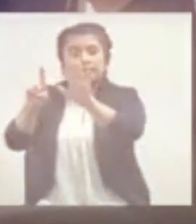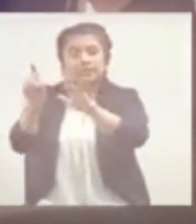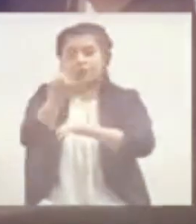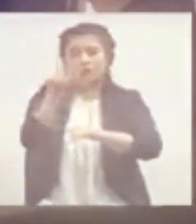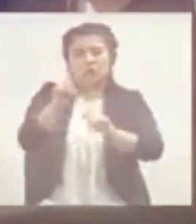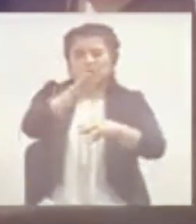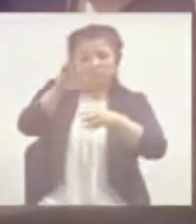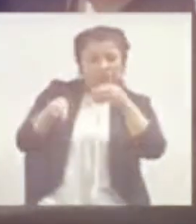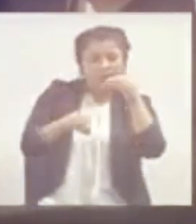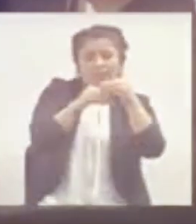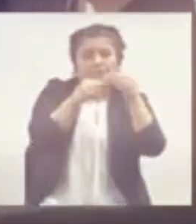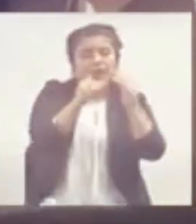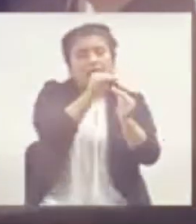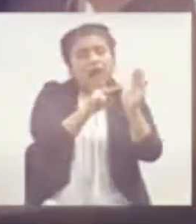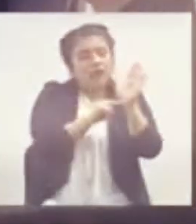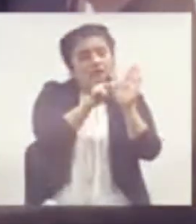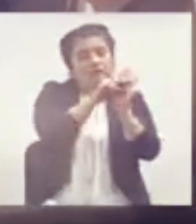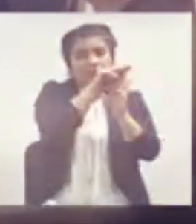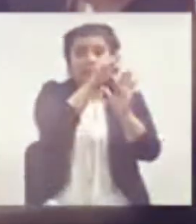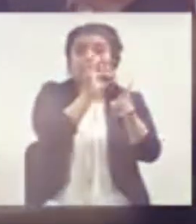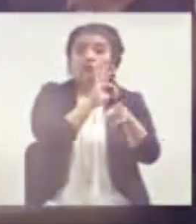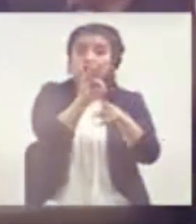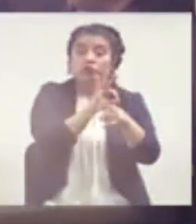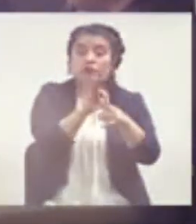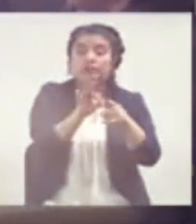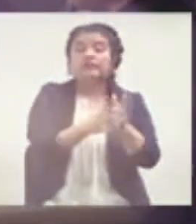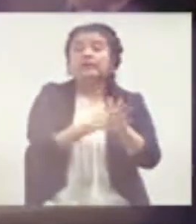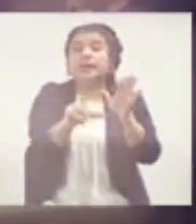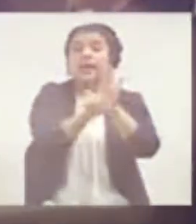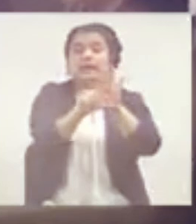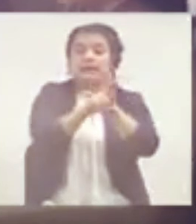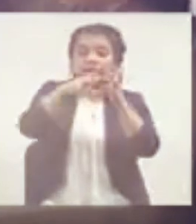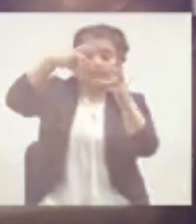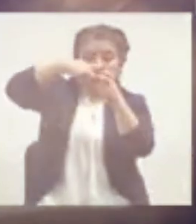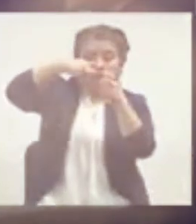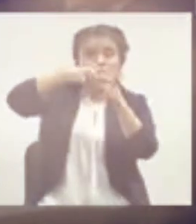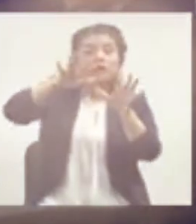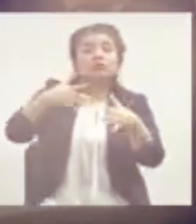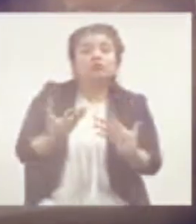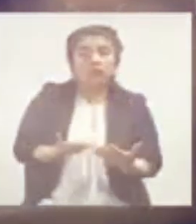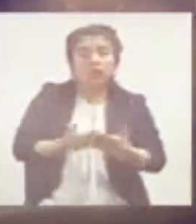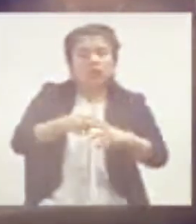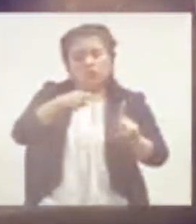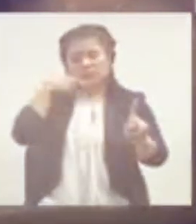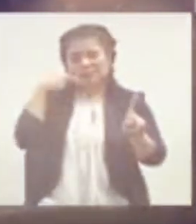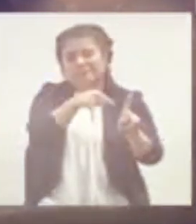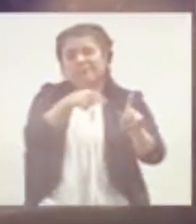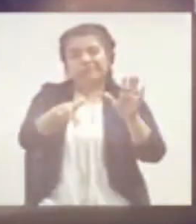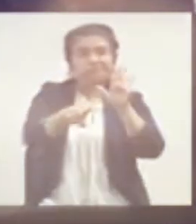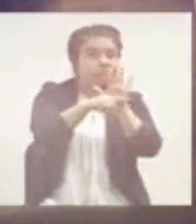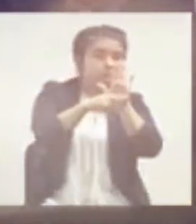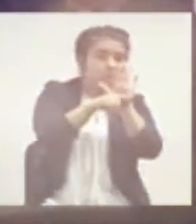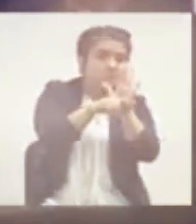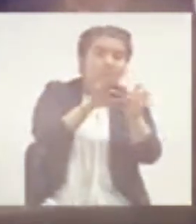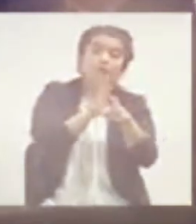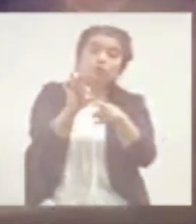ajusta a la estructura y funciones establecidas en la Ley General de Electricidad y podría tener un impacto negativo en la gobernanza y el desempeño